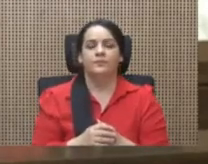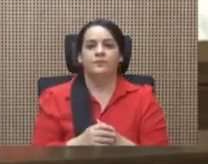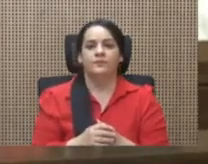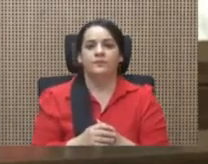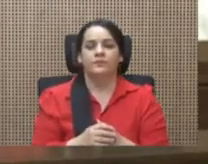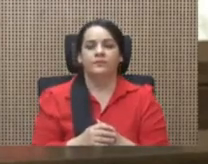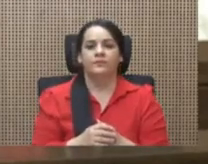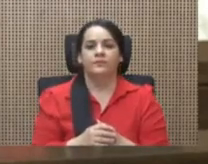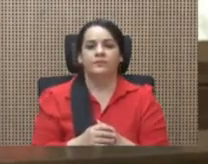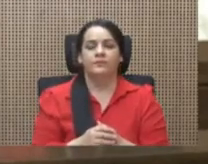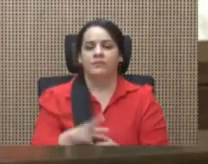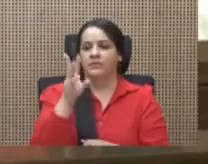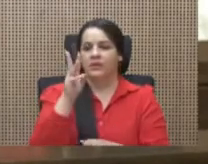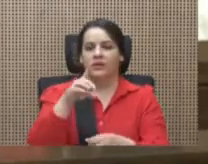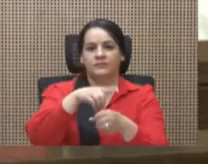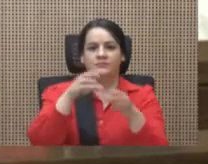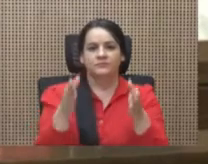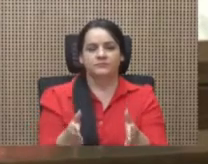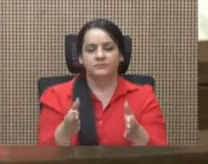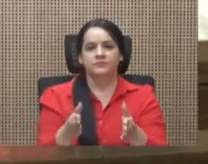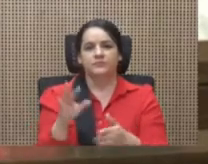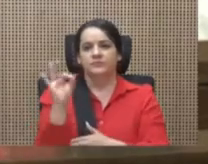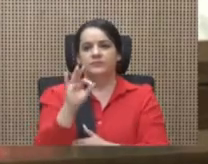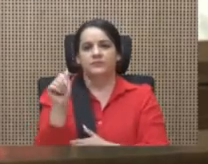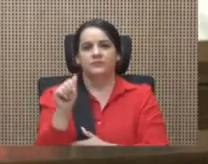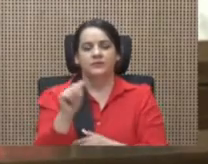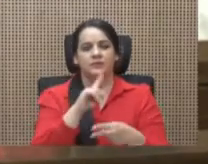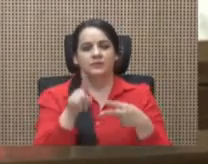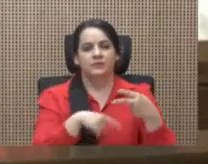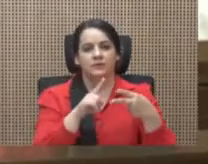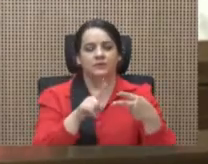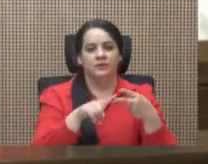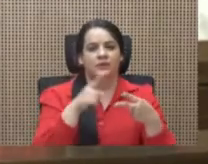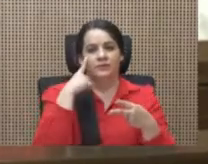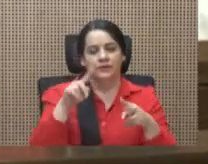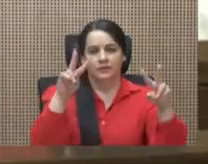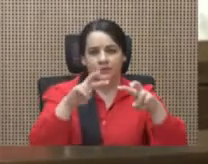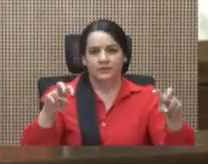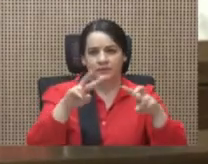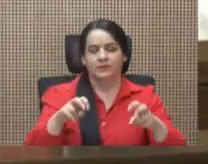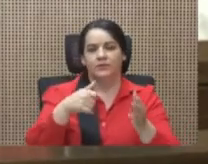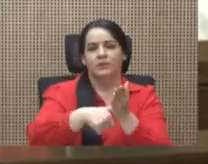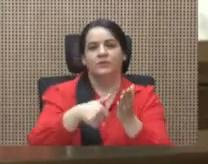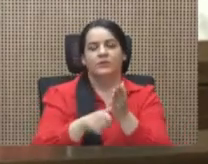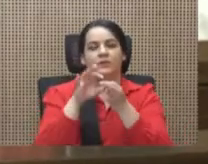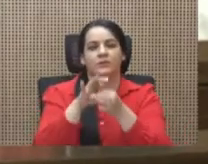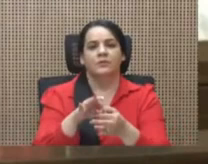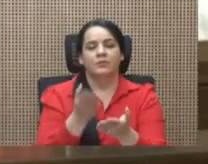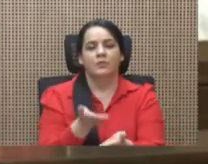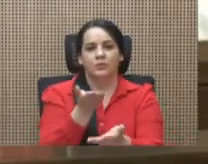por seis diputados del Frente Amplio, y la segunda dice para que se revise la votación recaída sobre la moción de